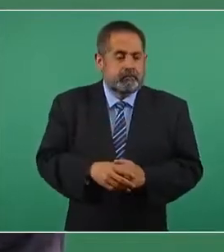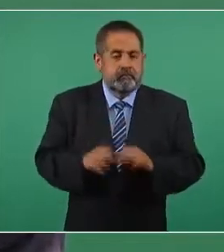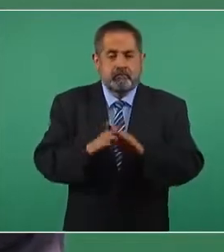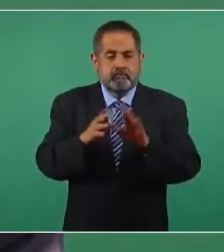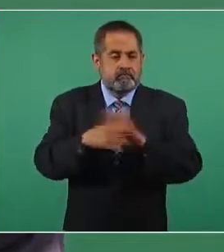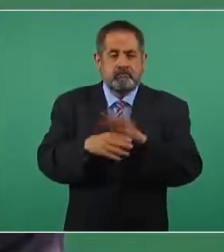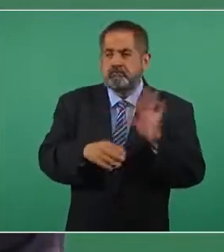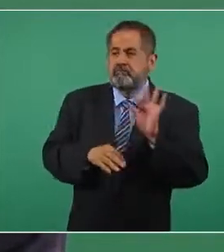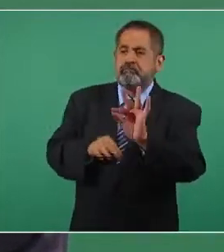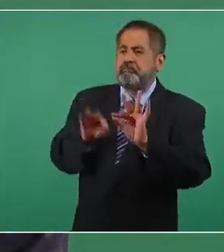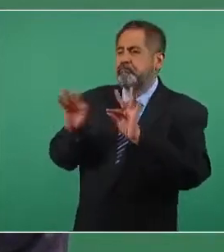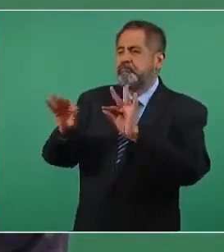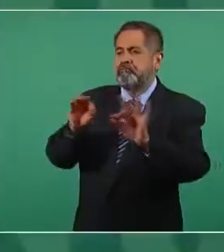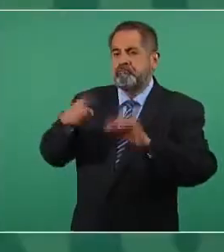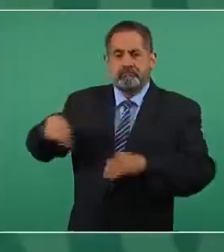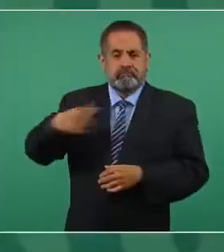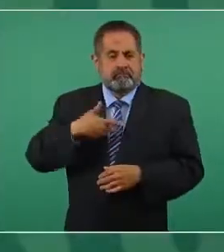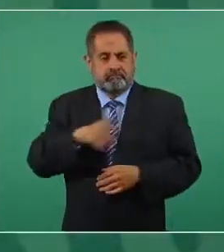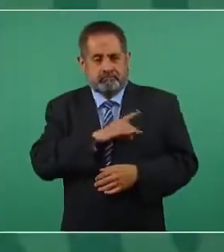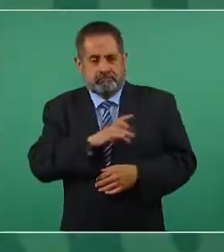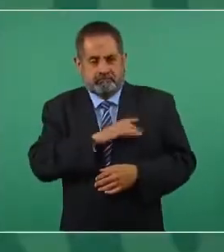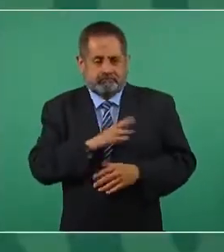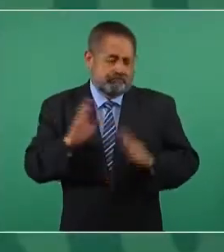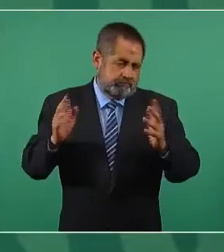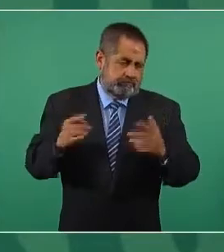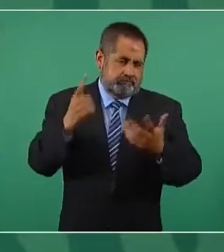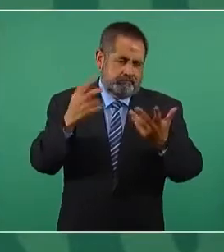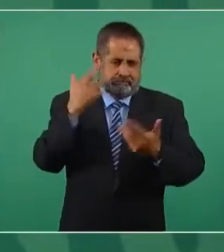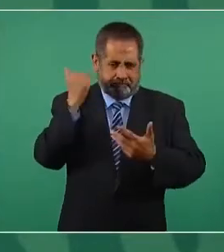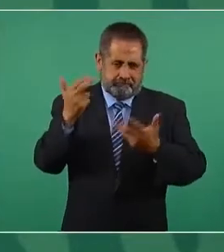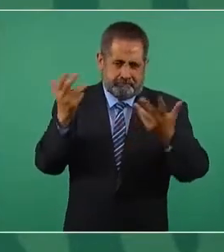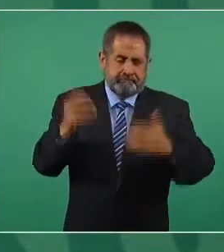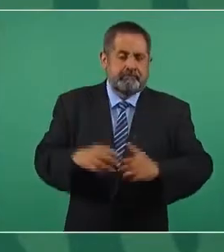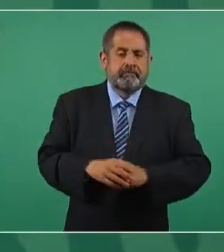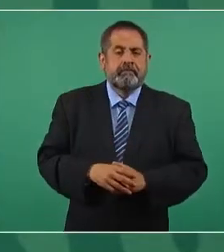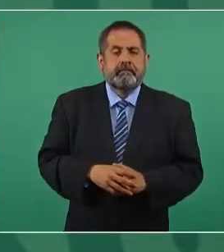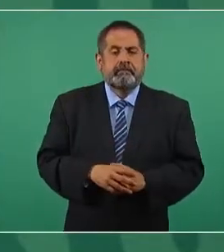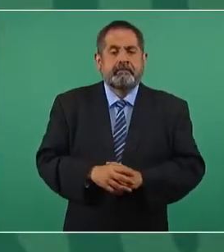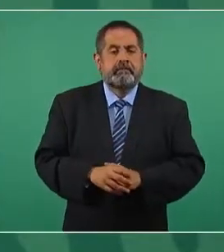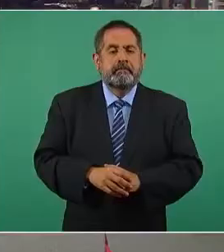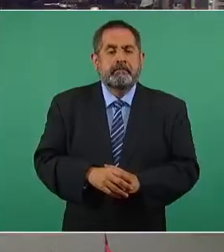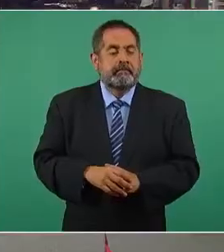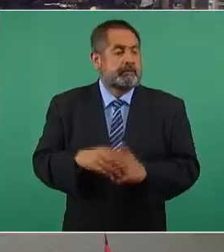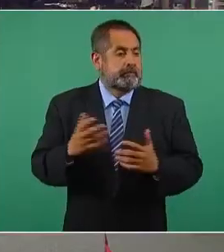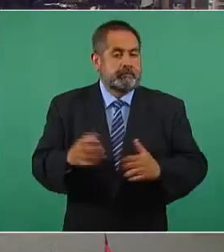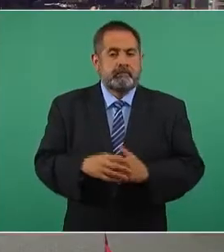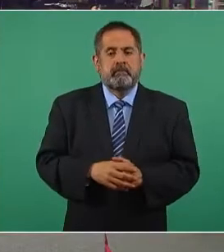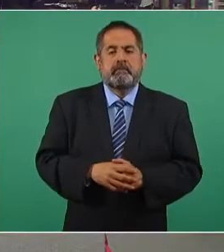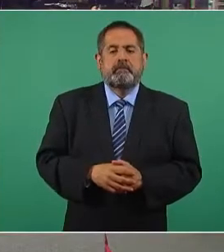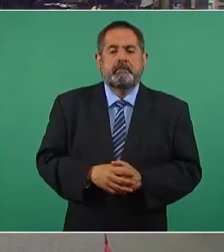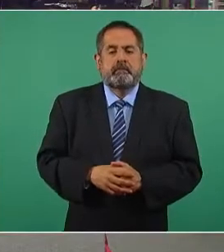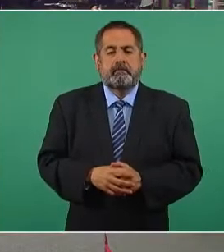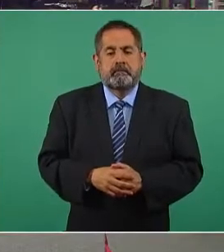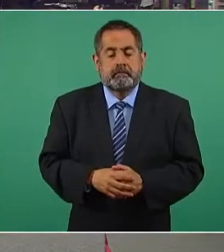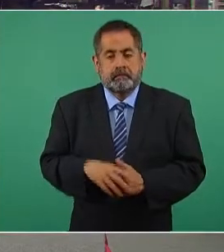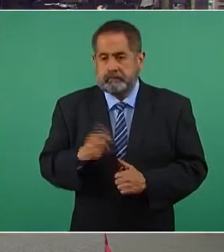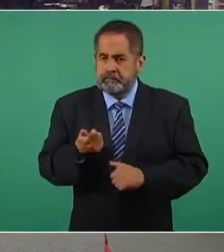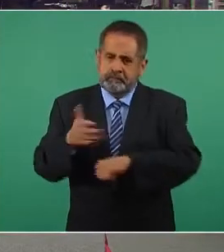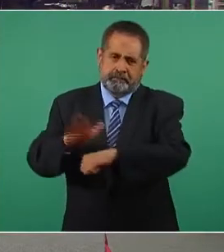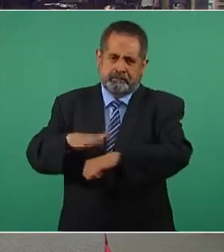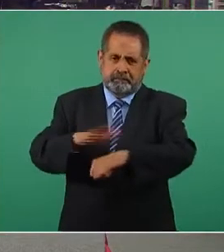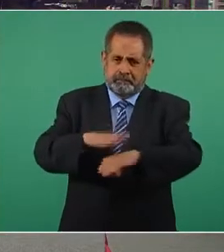se infunde miedo. Es una de las razones. Entonces, el llamado